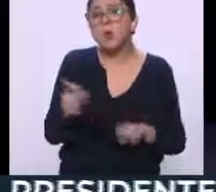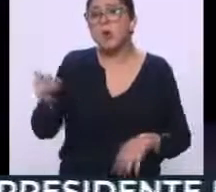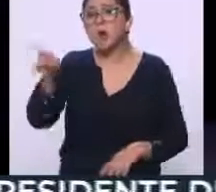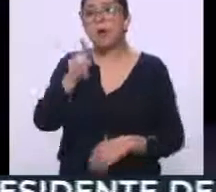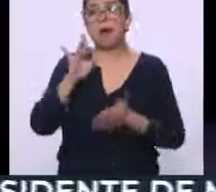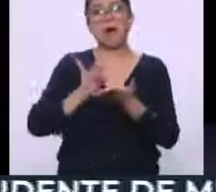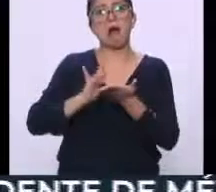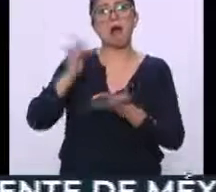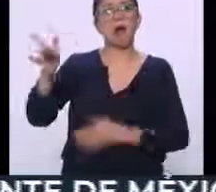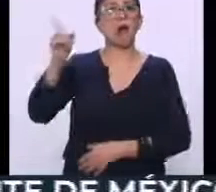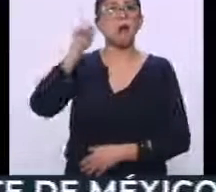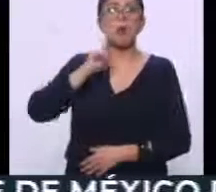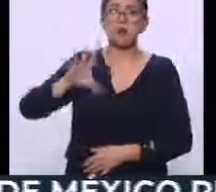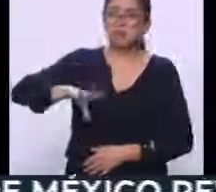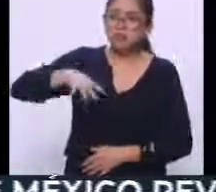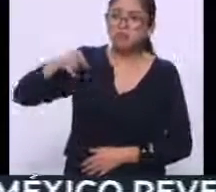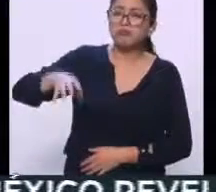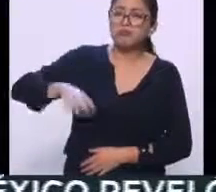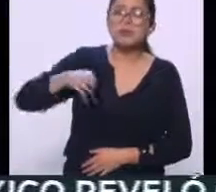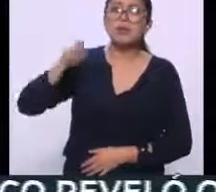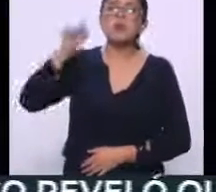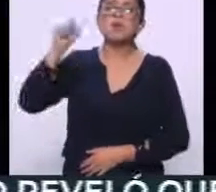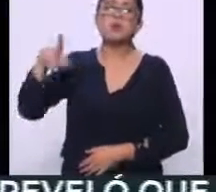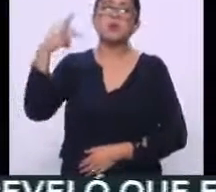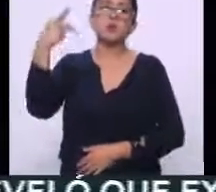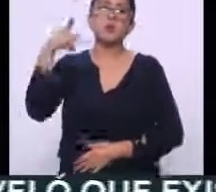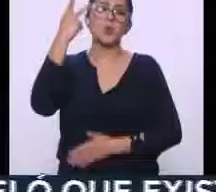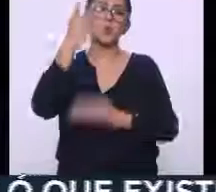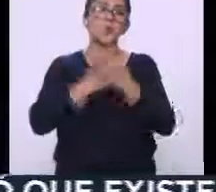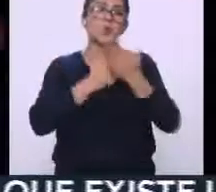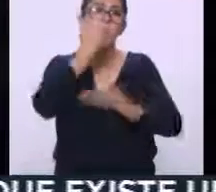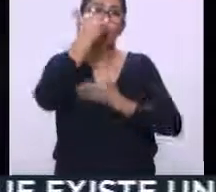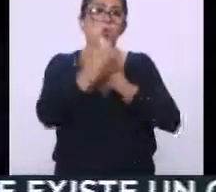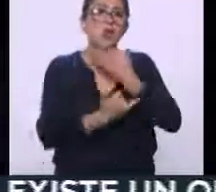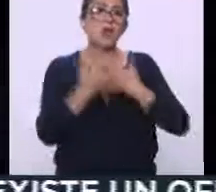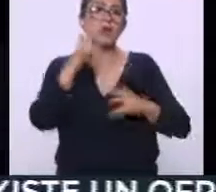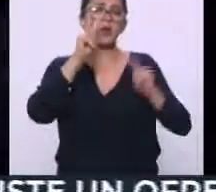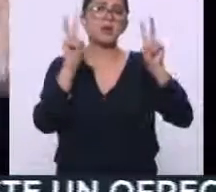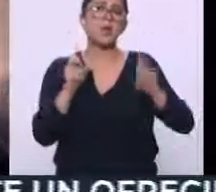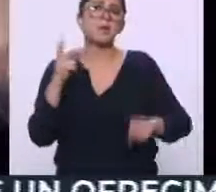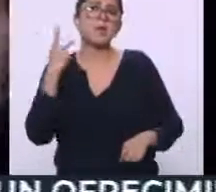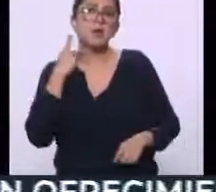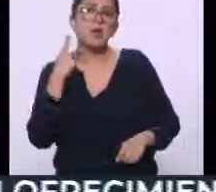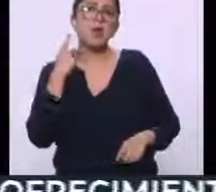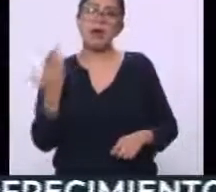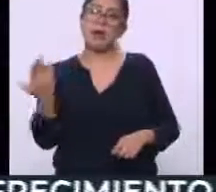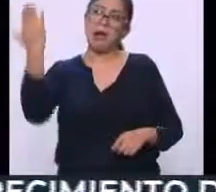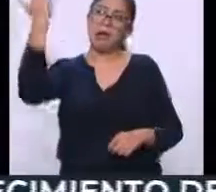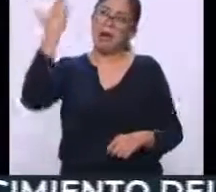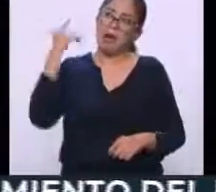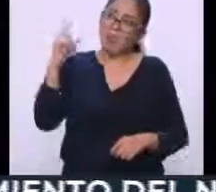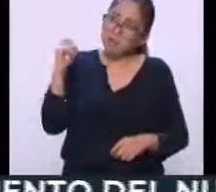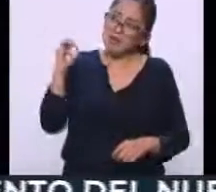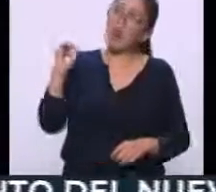feministas y al proyecto político que las feministas abanderaron, las feministas de hace 20 o 30 años,